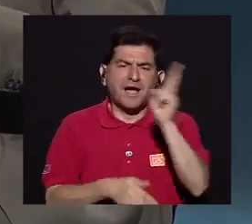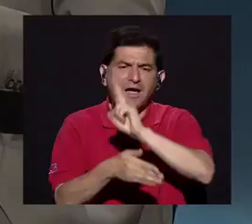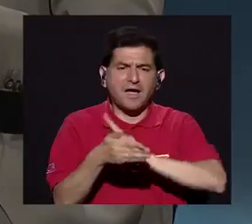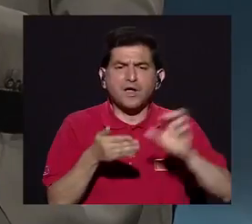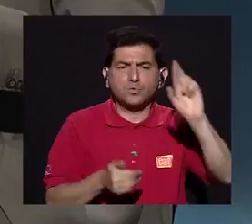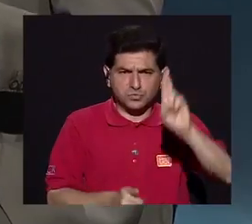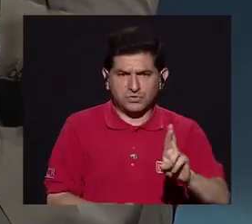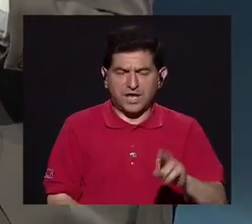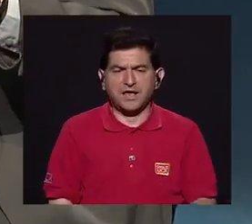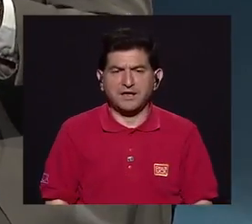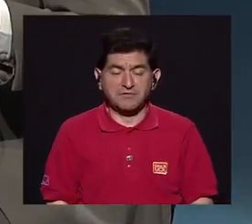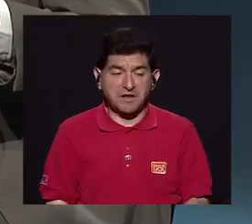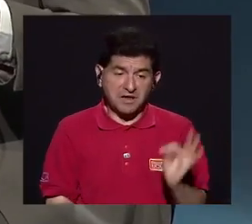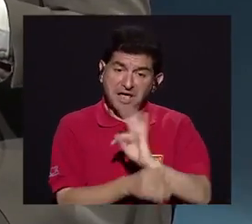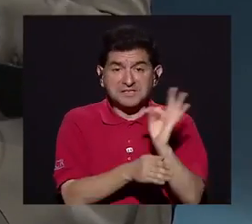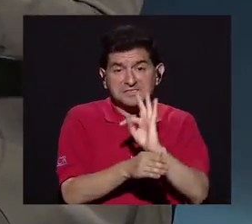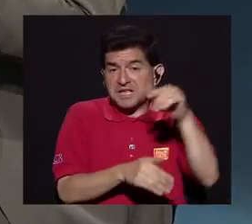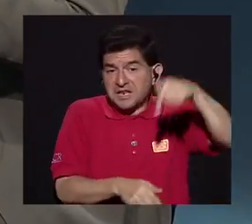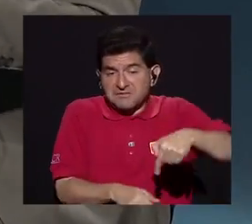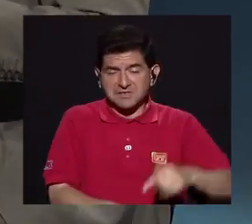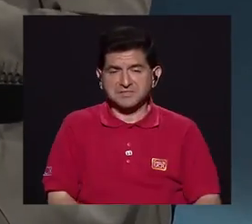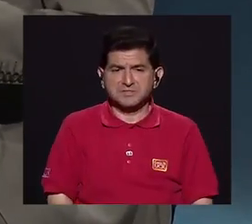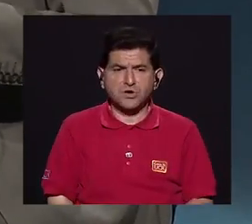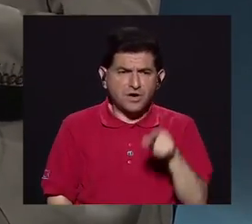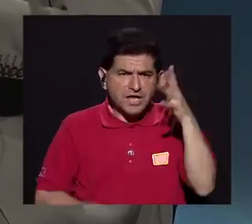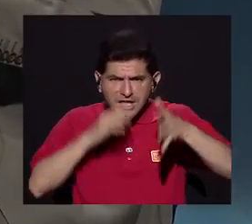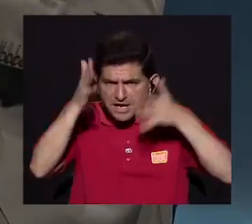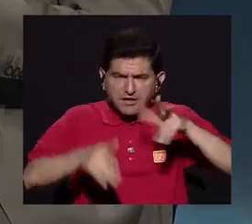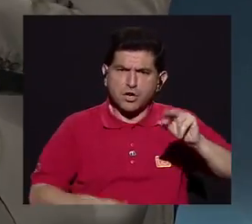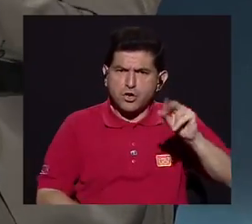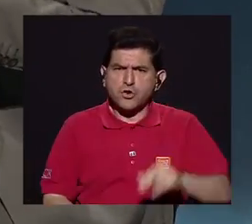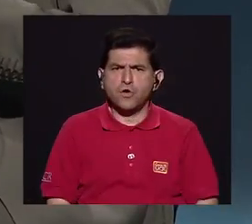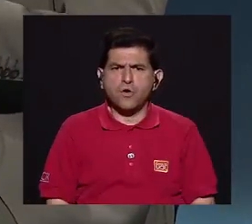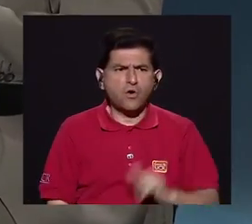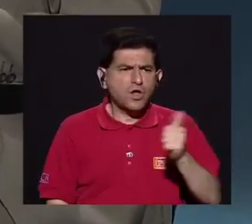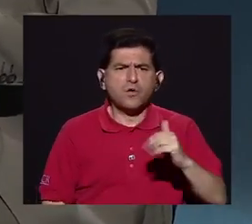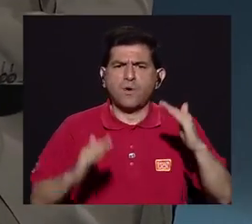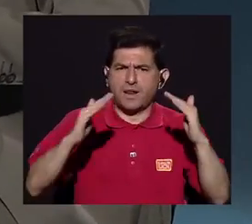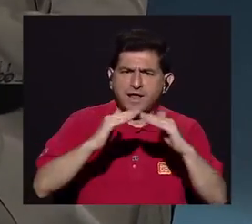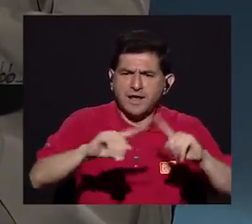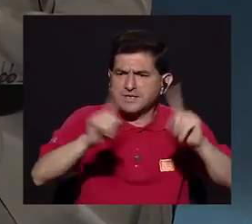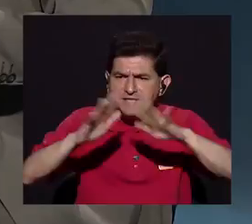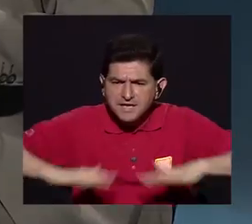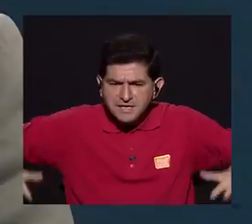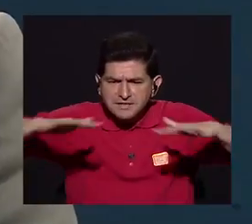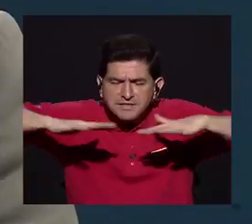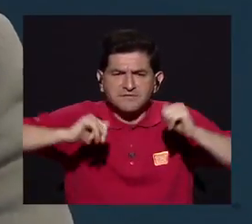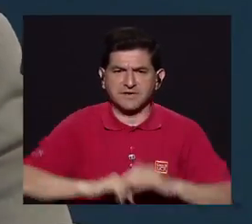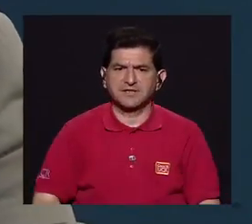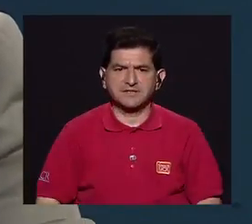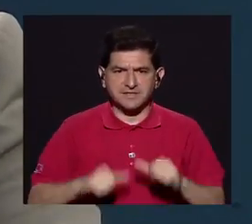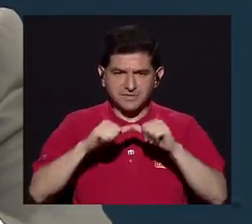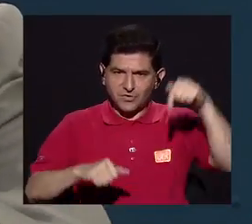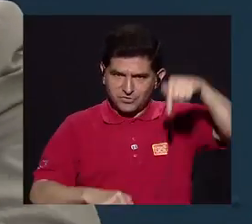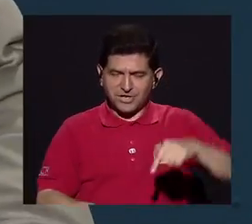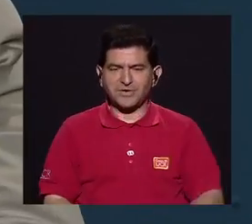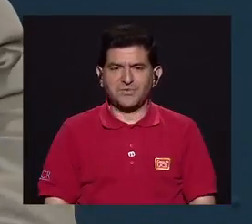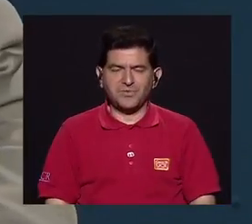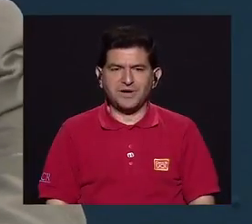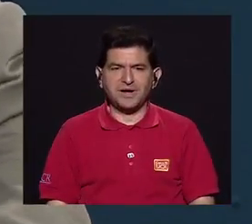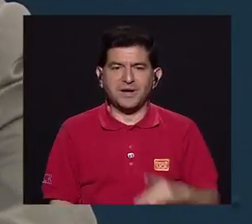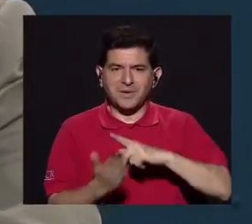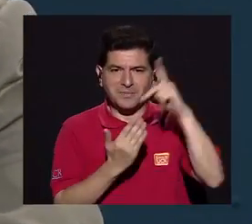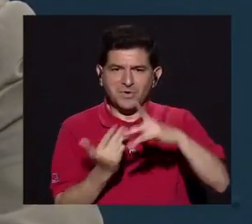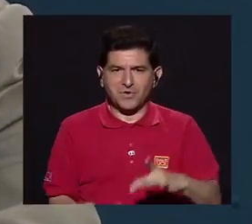Universidad de Costa Rica, que es haciendo televisión, y es ahí donde tiene que estar la creatividad. No, tenemos que llevarlo a la casa y en muchos otros ámbitos. Siga con nosotros, estamos